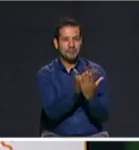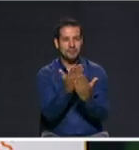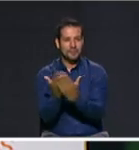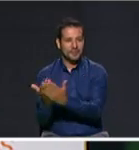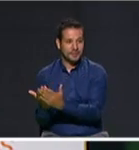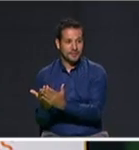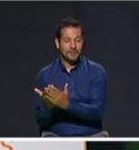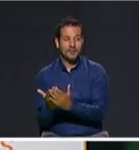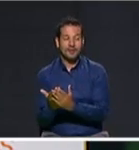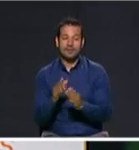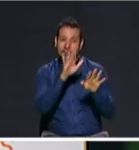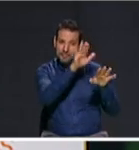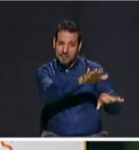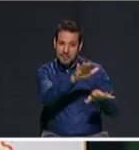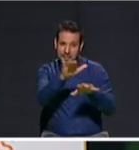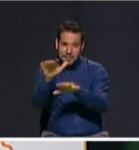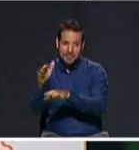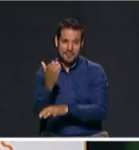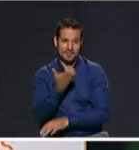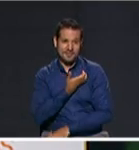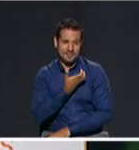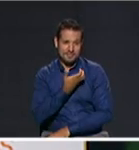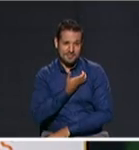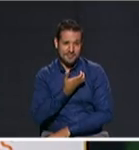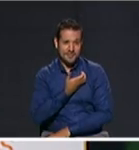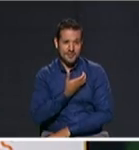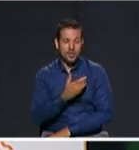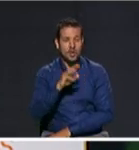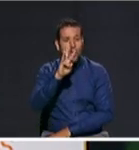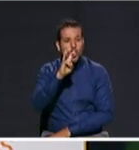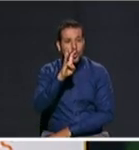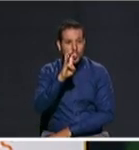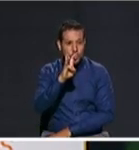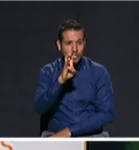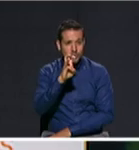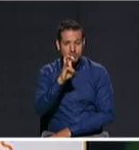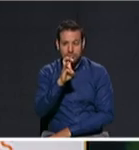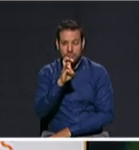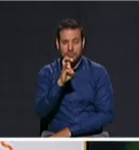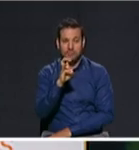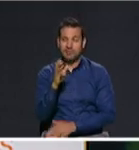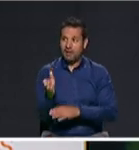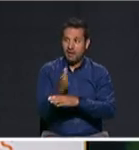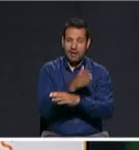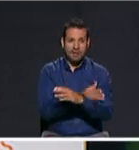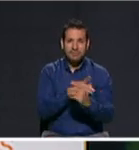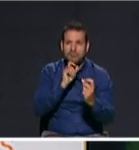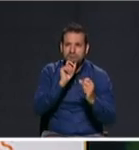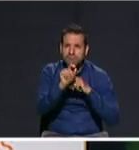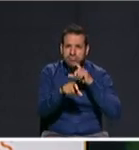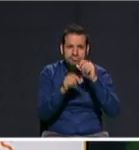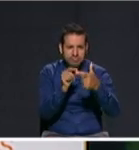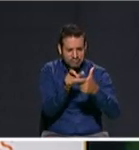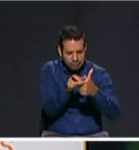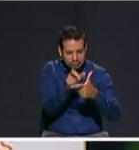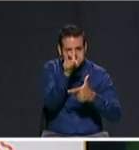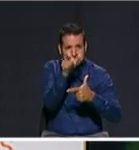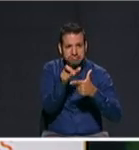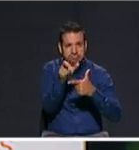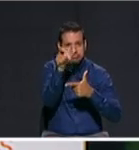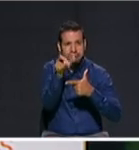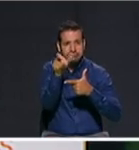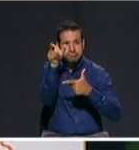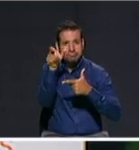los candidatos a la alcaldía de medellín nos acompañan los 8 primeros candidatos que ubicar que se ubicaron en esta posición durante